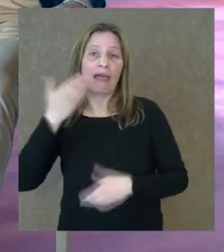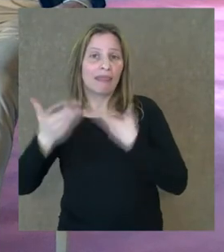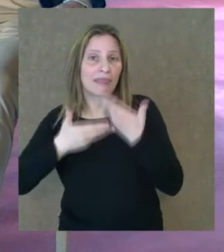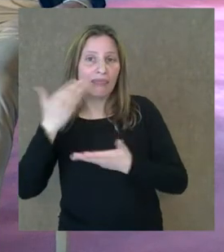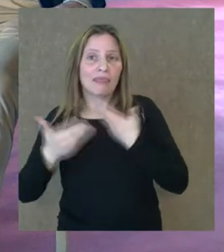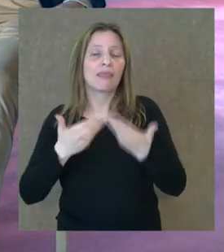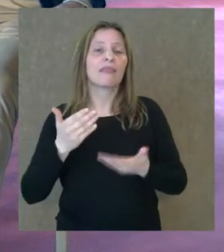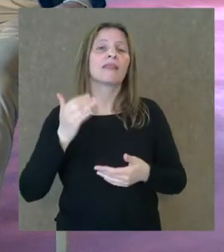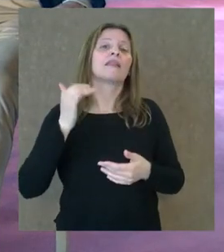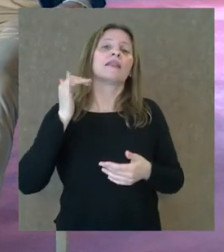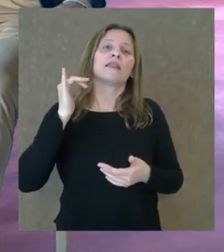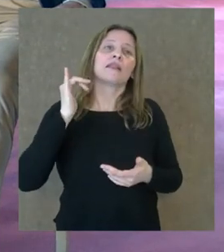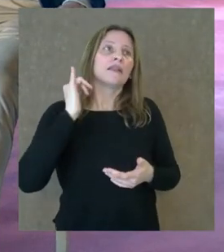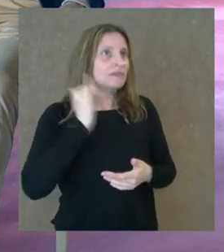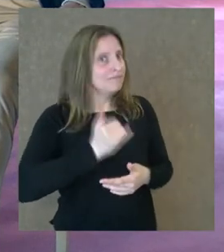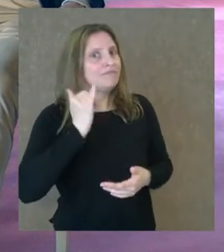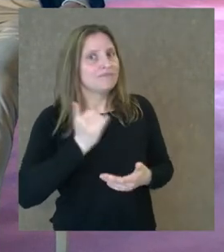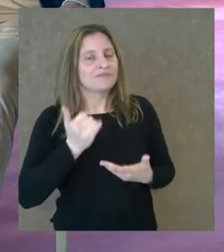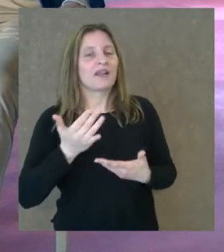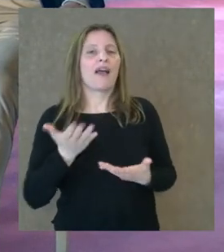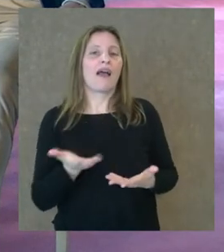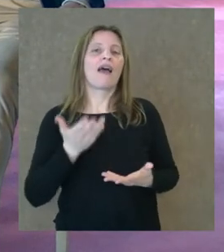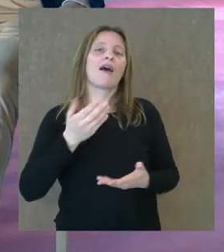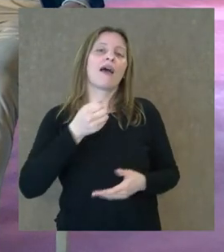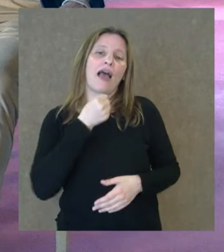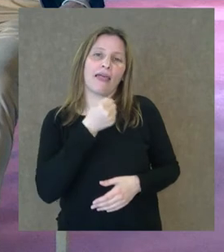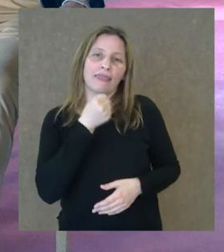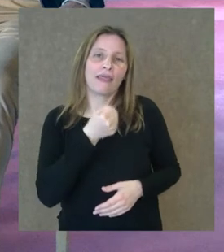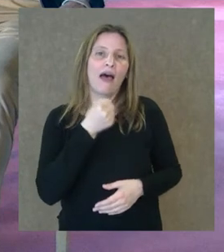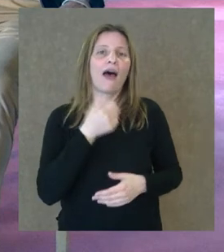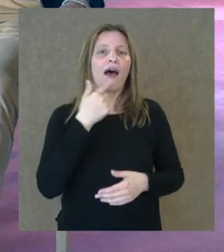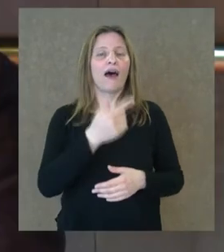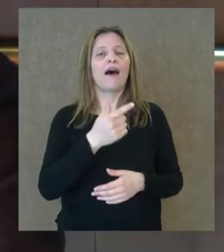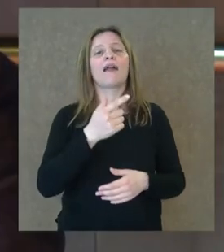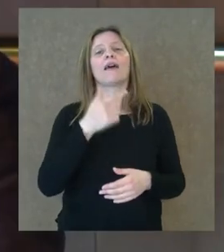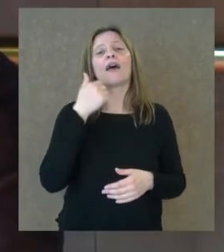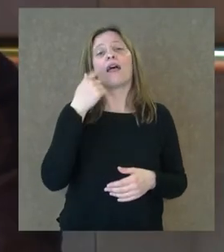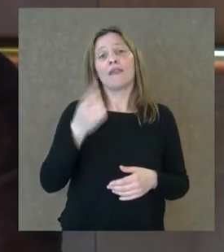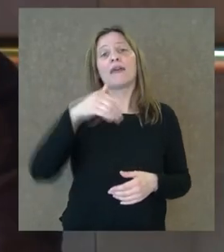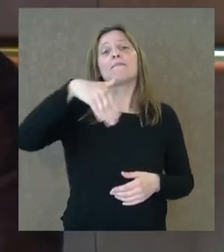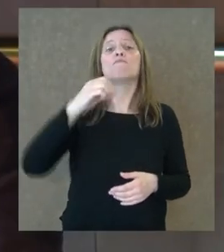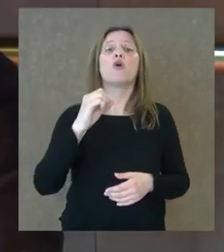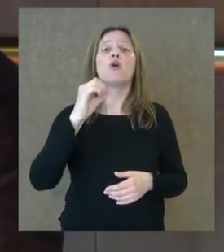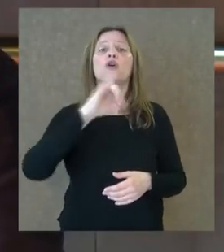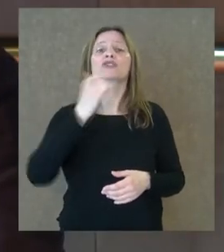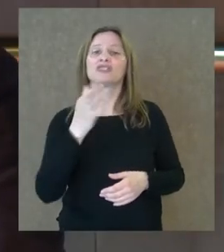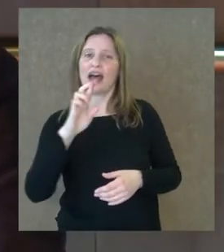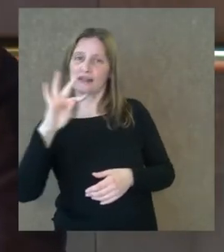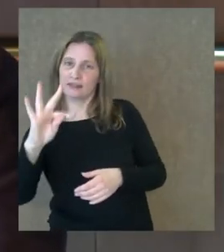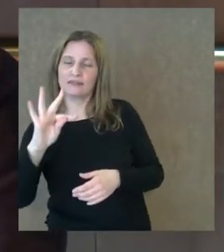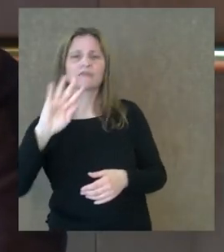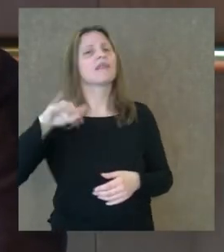dos así en mi caso voy a cantar en la serenata del don giovanni de mozart